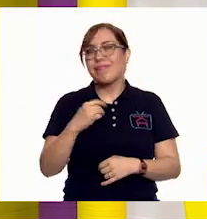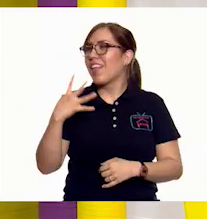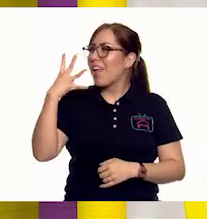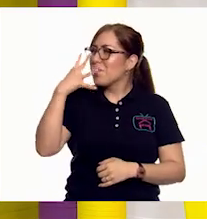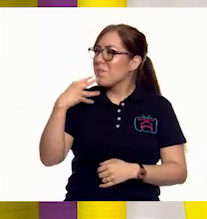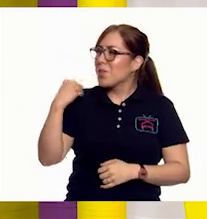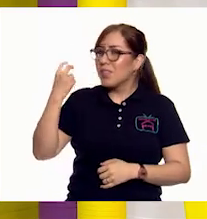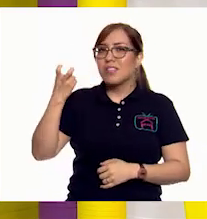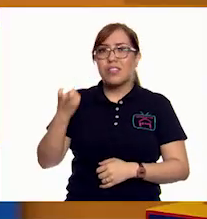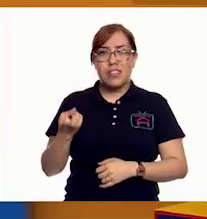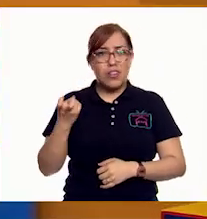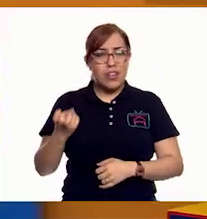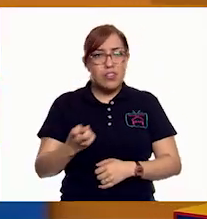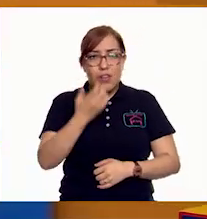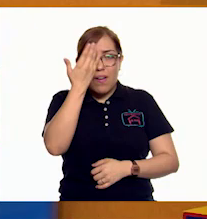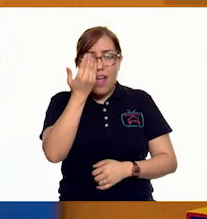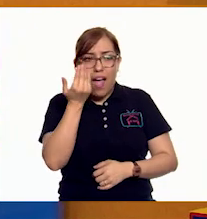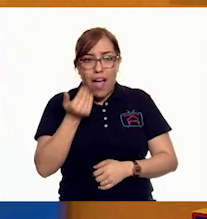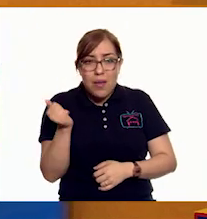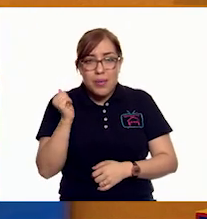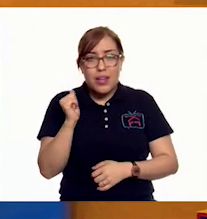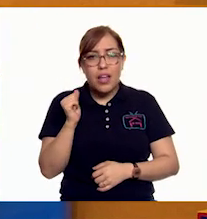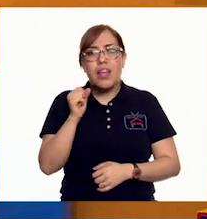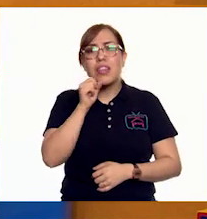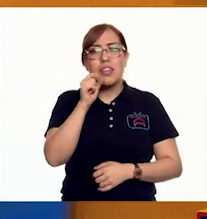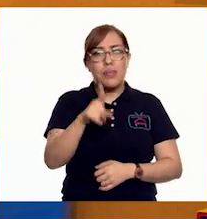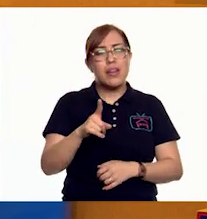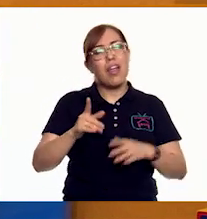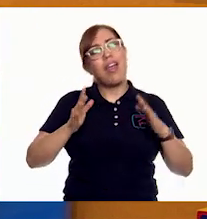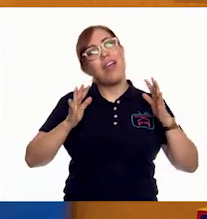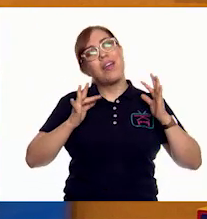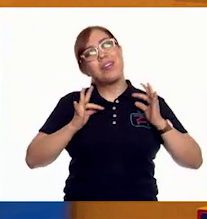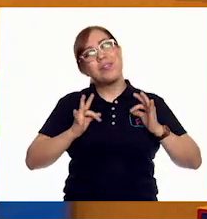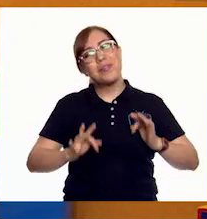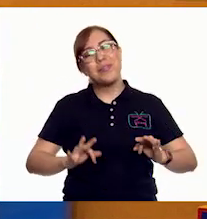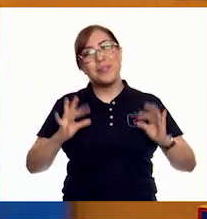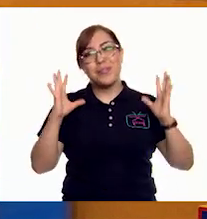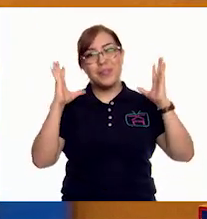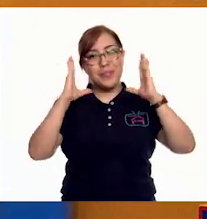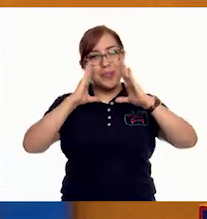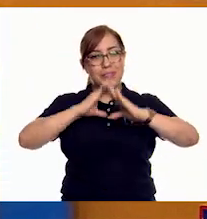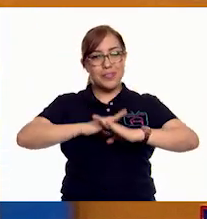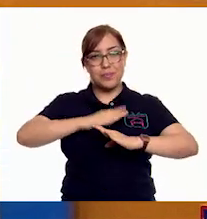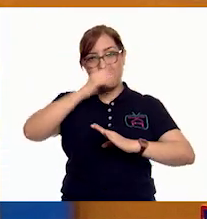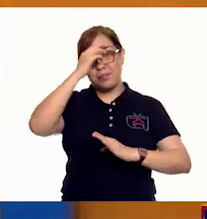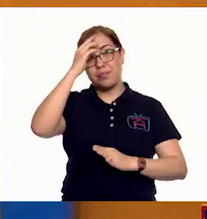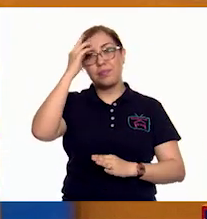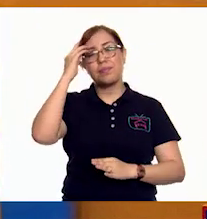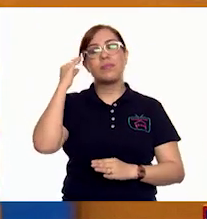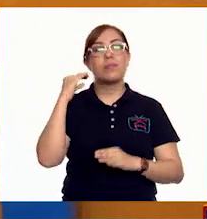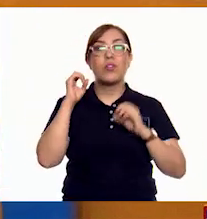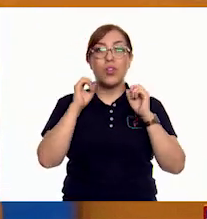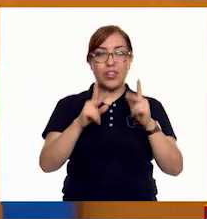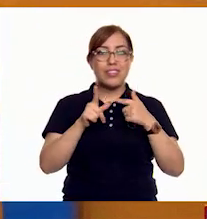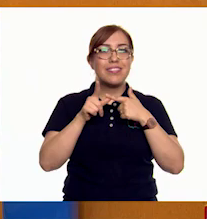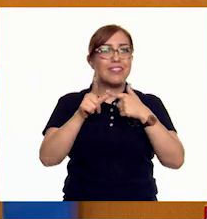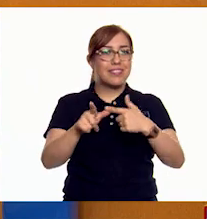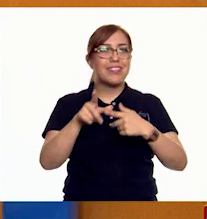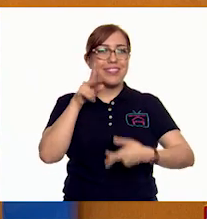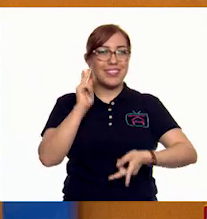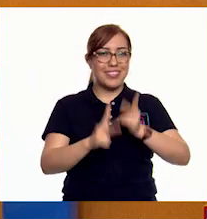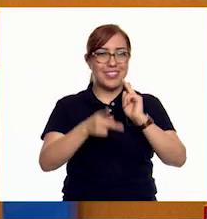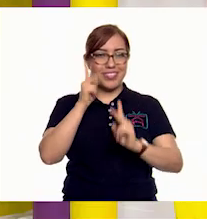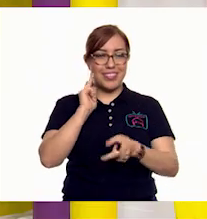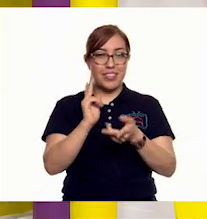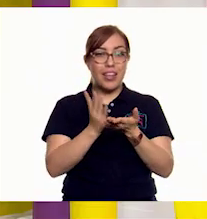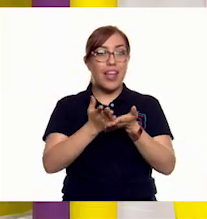es tejer, es una habilidad que también es muy relajante, ¿verdad? Sí. Uh-huh. Bien, vamos a seguir platicando, Pilar, pero ahora en este